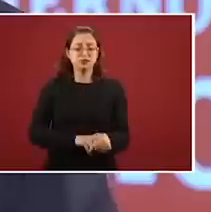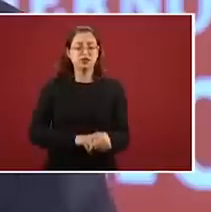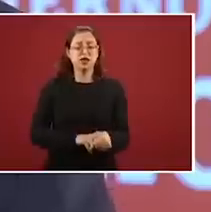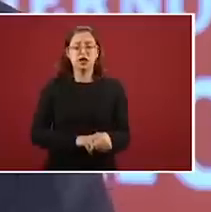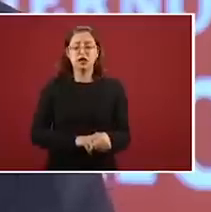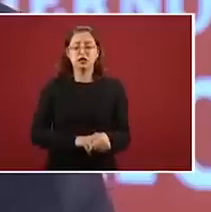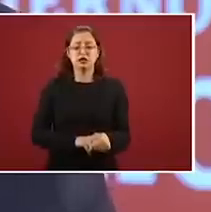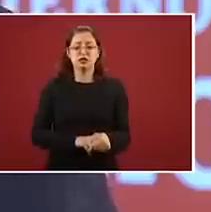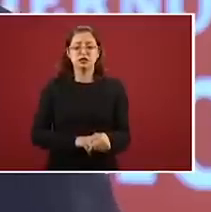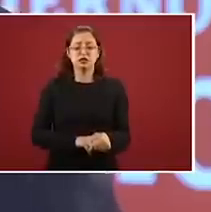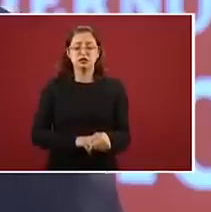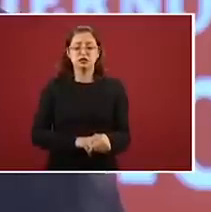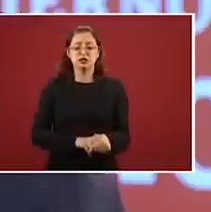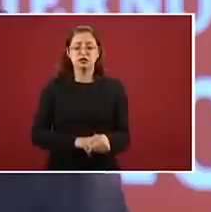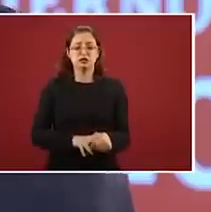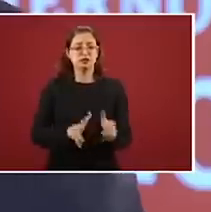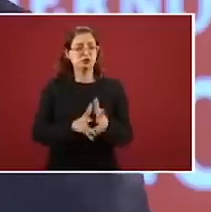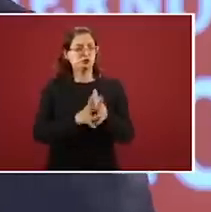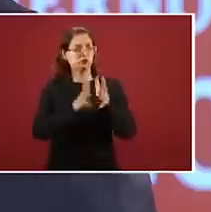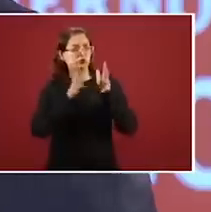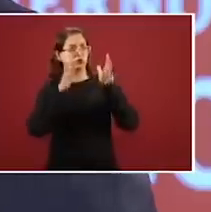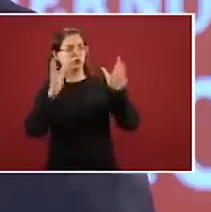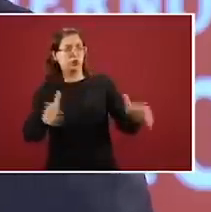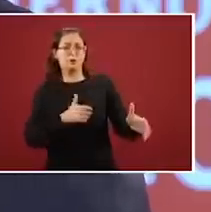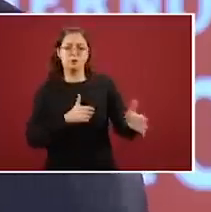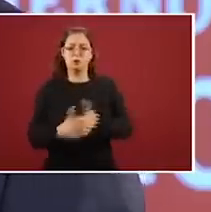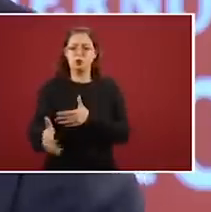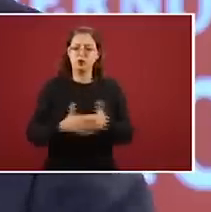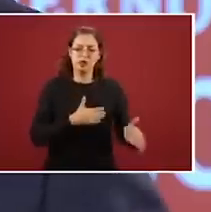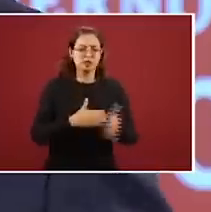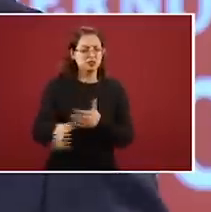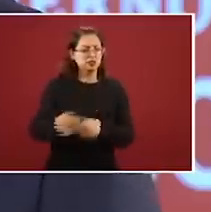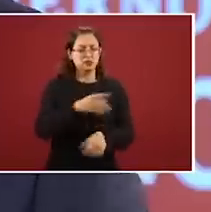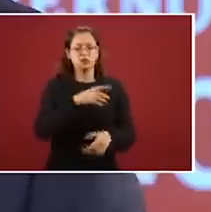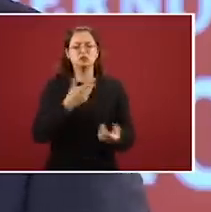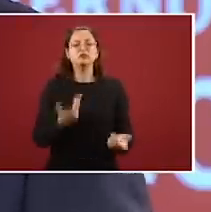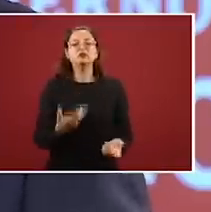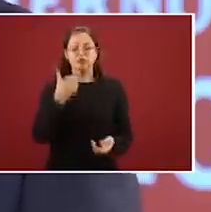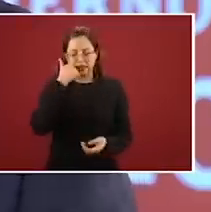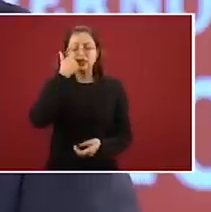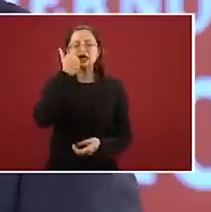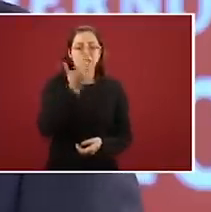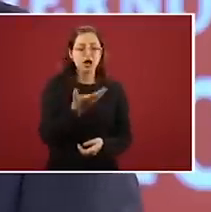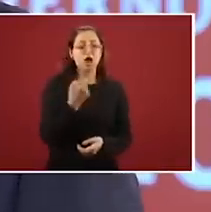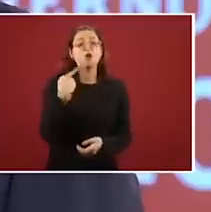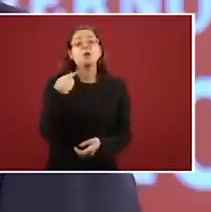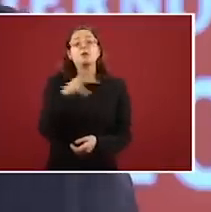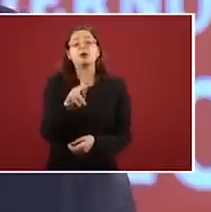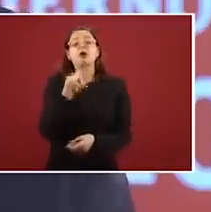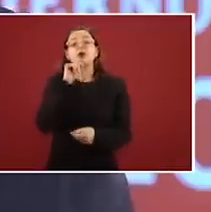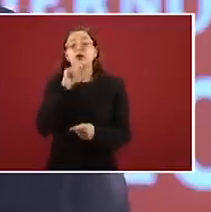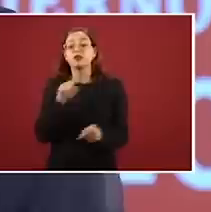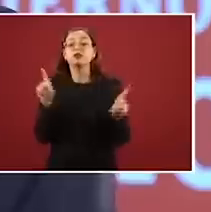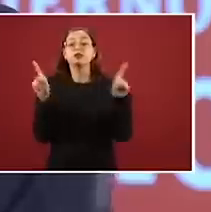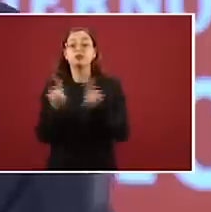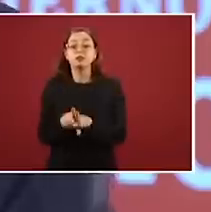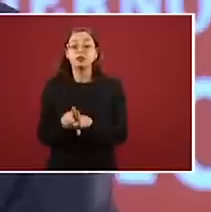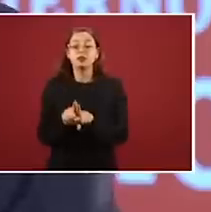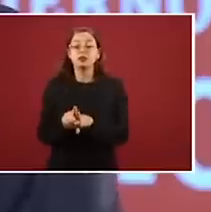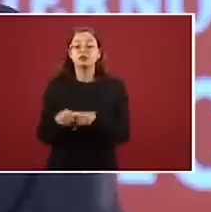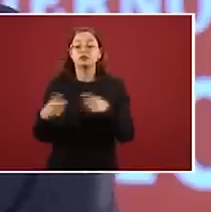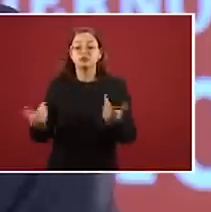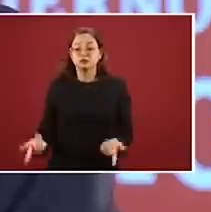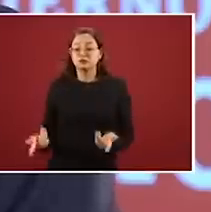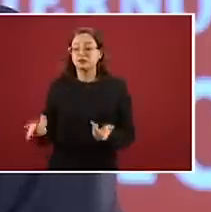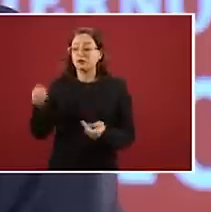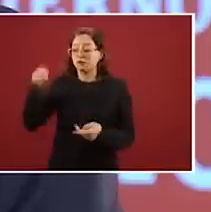de primer mundo, pero también que la gente pueda